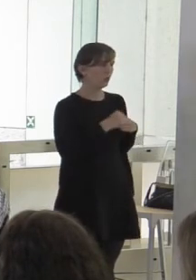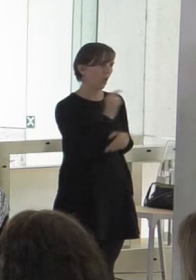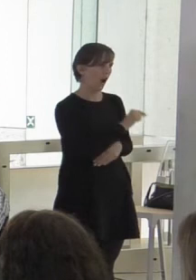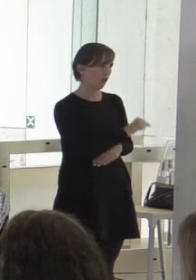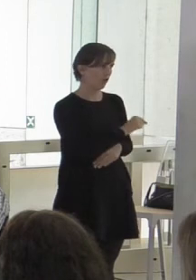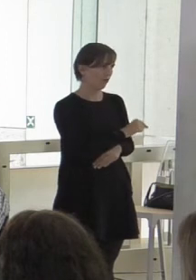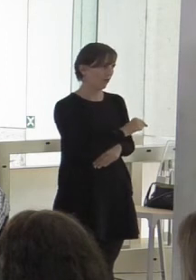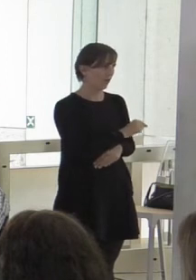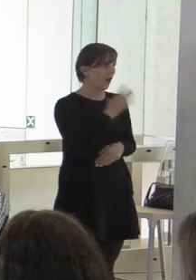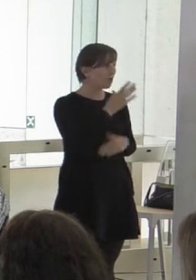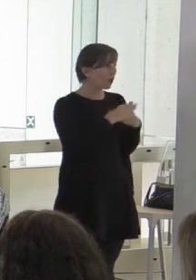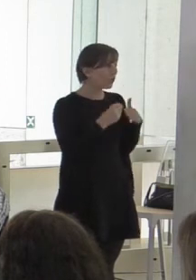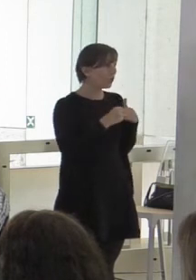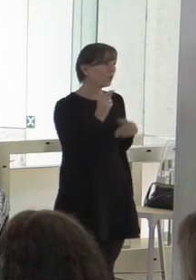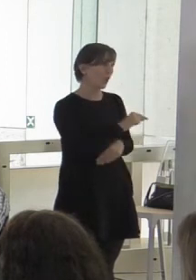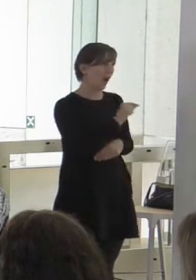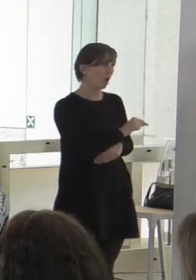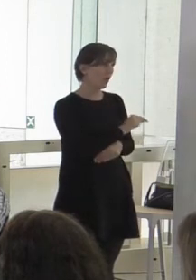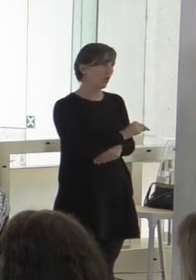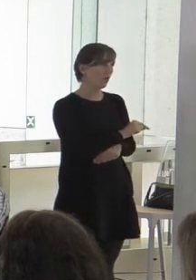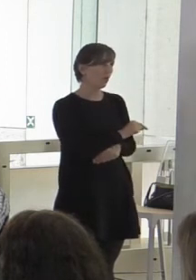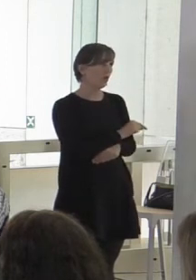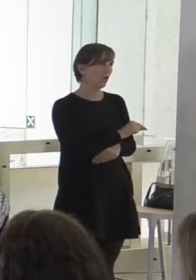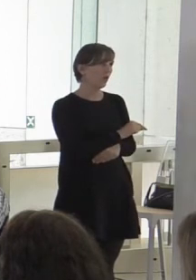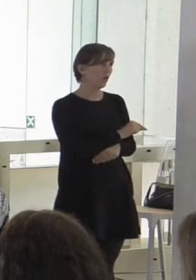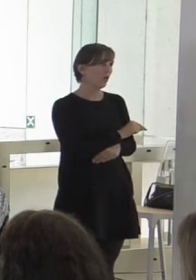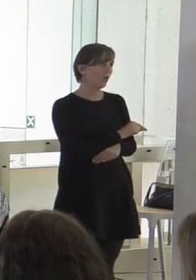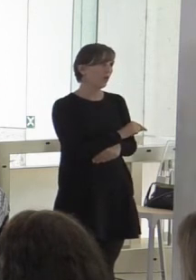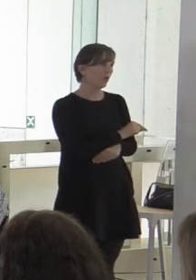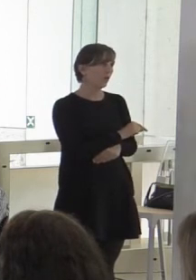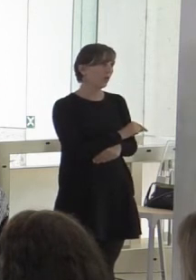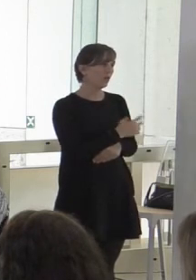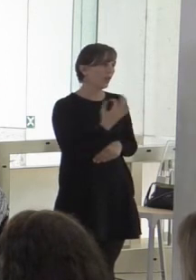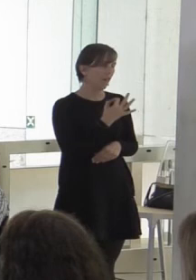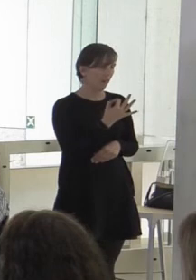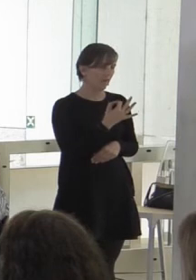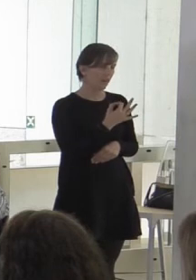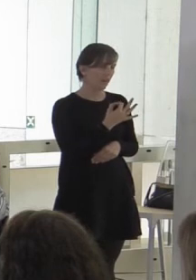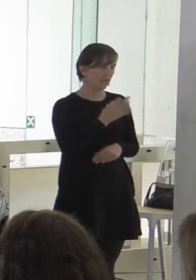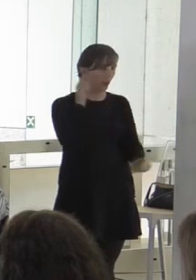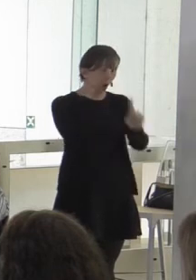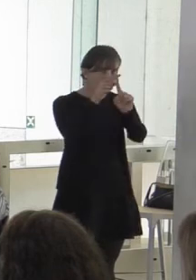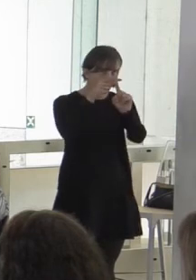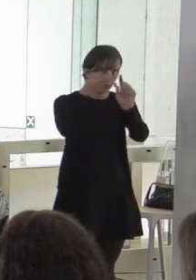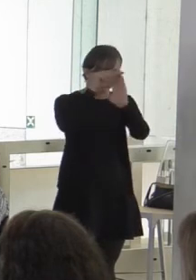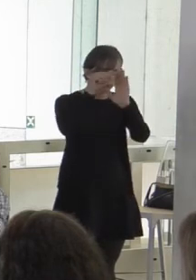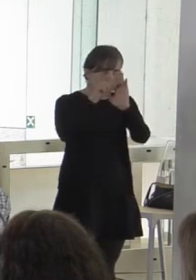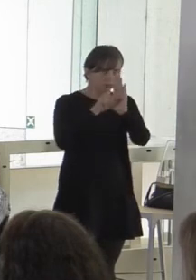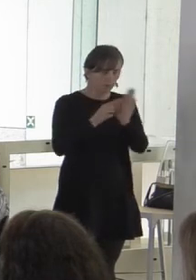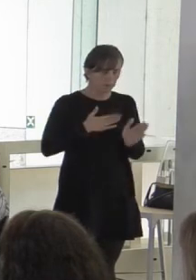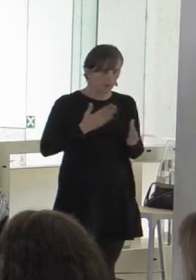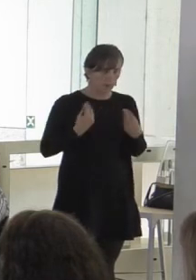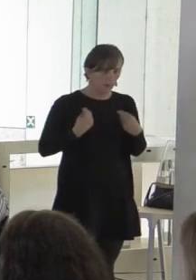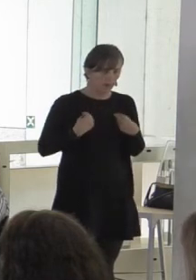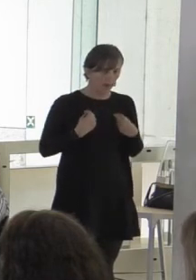Porque es el usuario el que tiene que fijar los objetivos de su propia